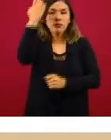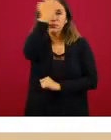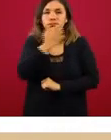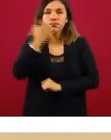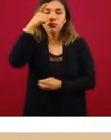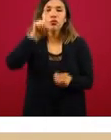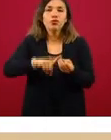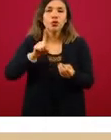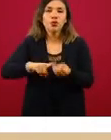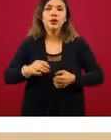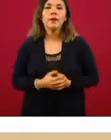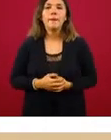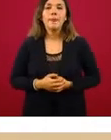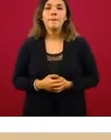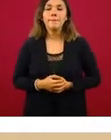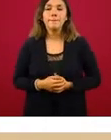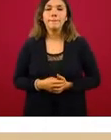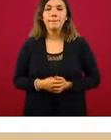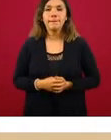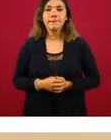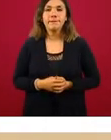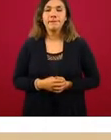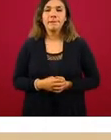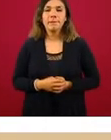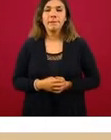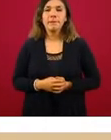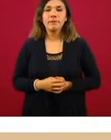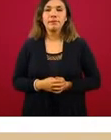diagnóstico correspondiente. Pasemos a la siguiente diapositiva.